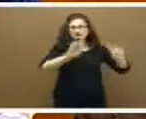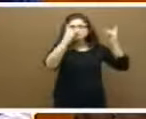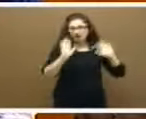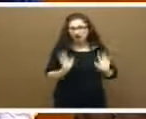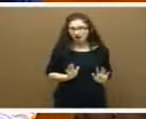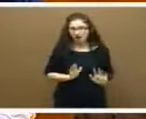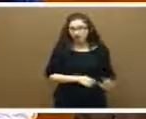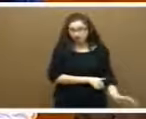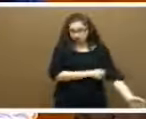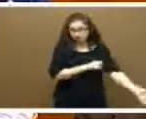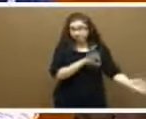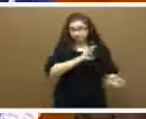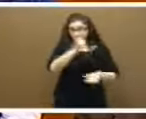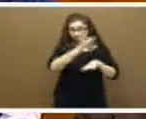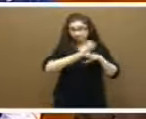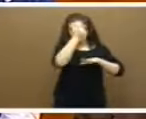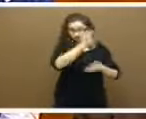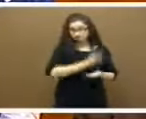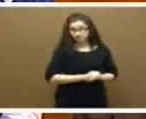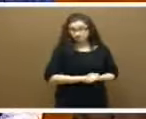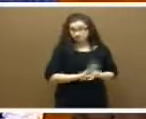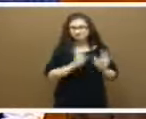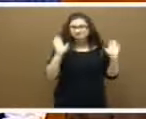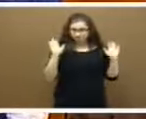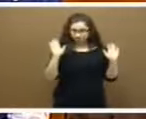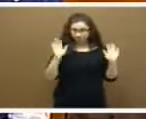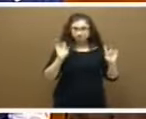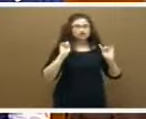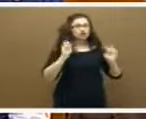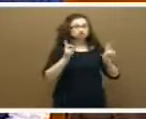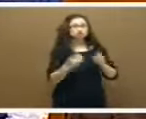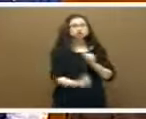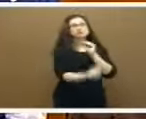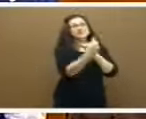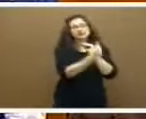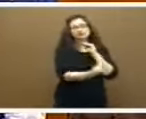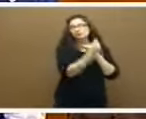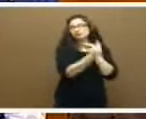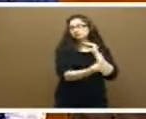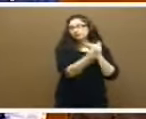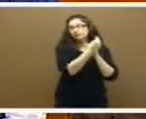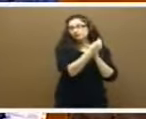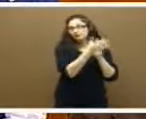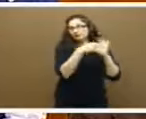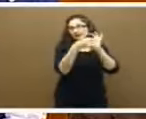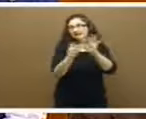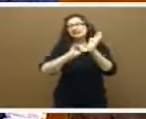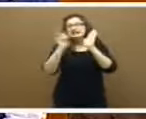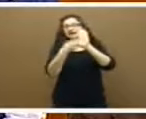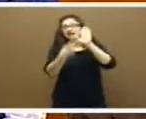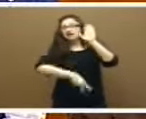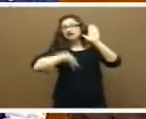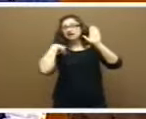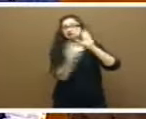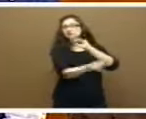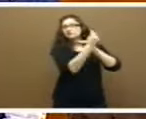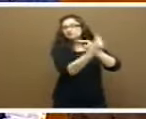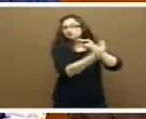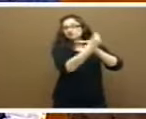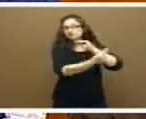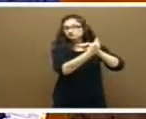ahora, señor consejero. Lo que tenemos hasta ahora son subvenciones, sujetas a la Ley General de Subvenciones, como